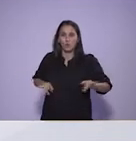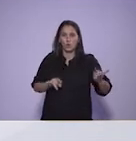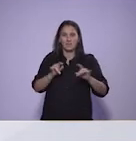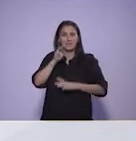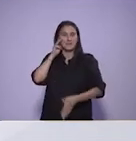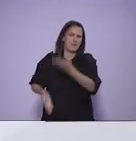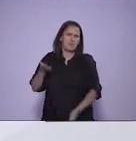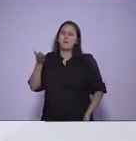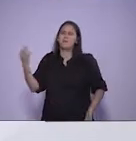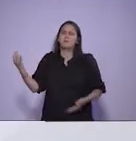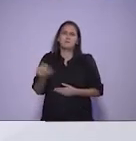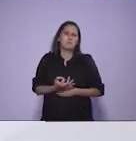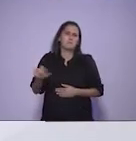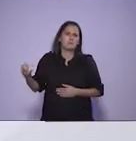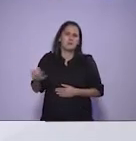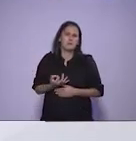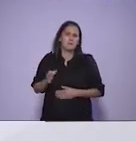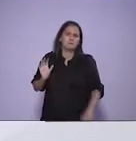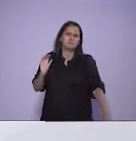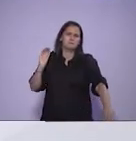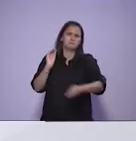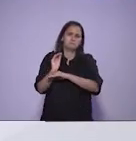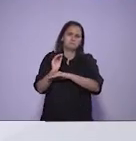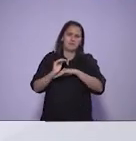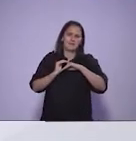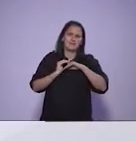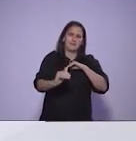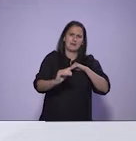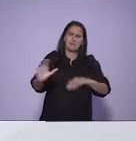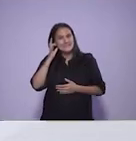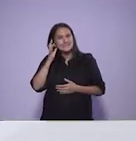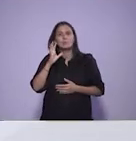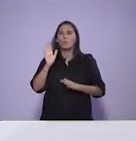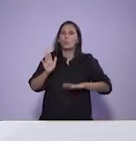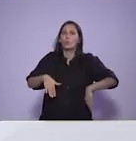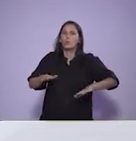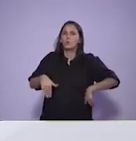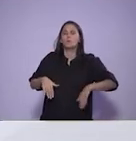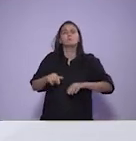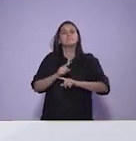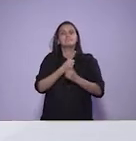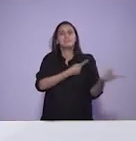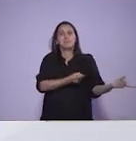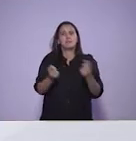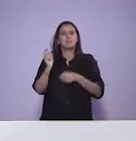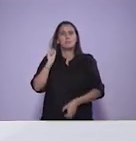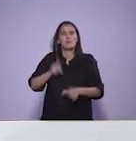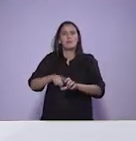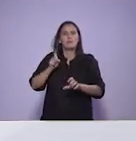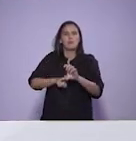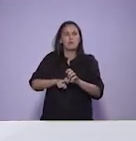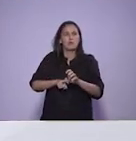destinos turísticos. Temos que ter unha financiación estable e tamén, e por último, a necesidade de